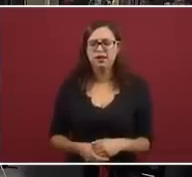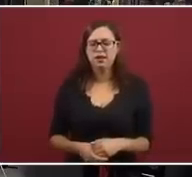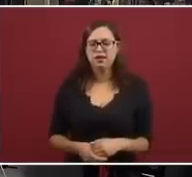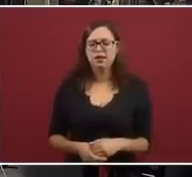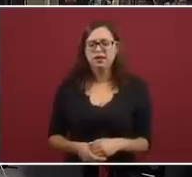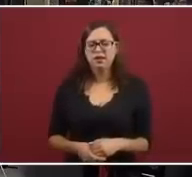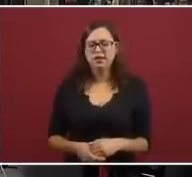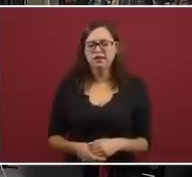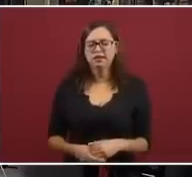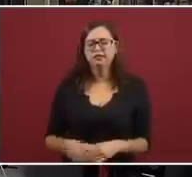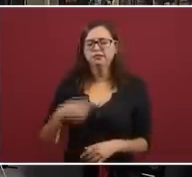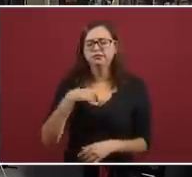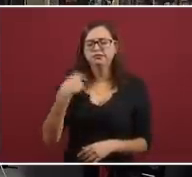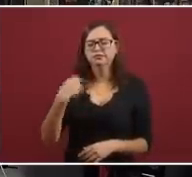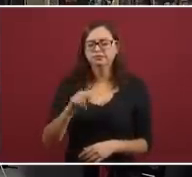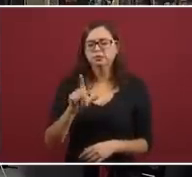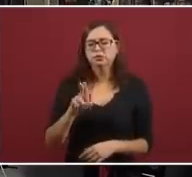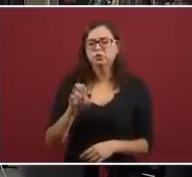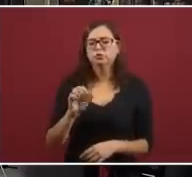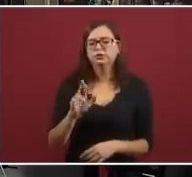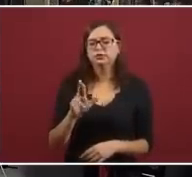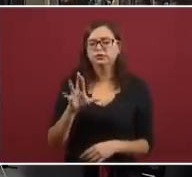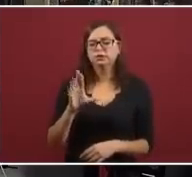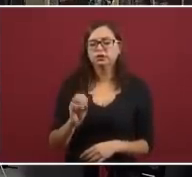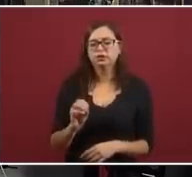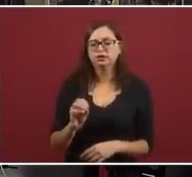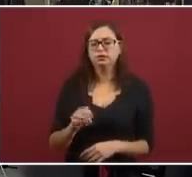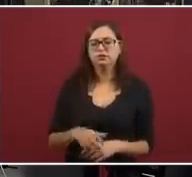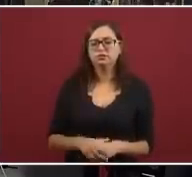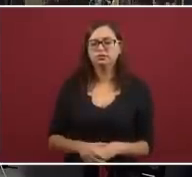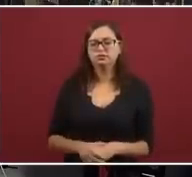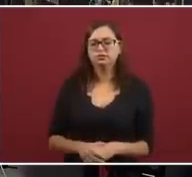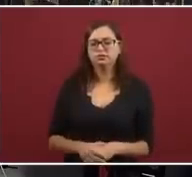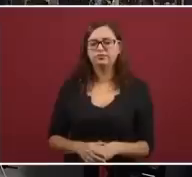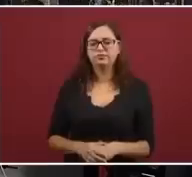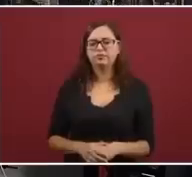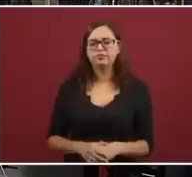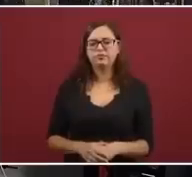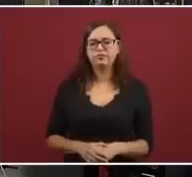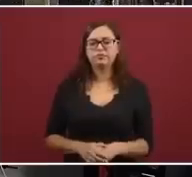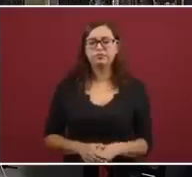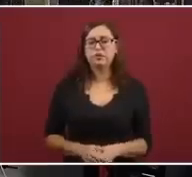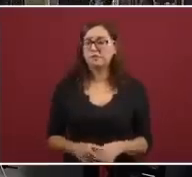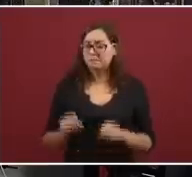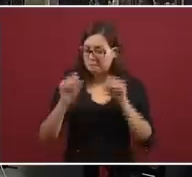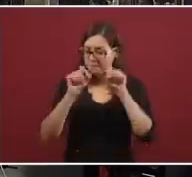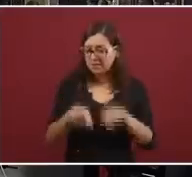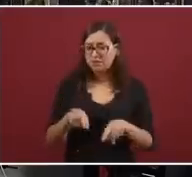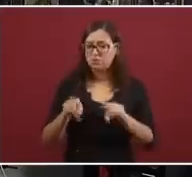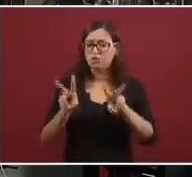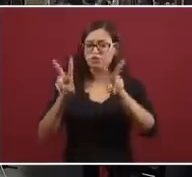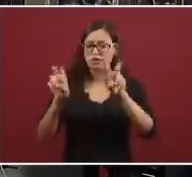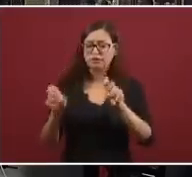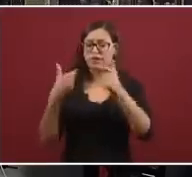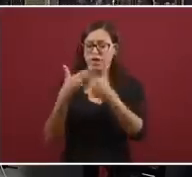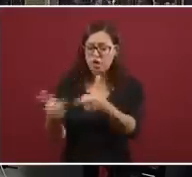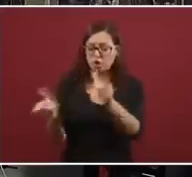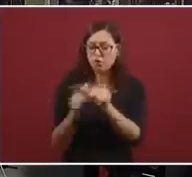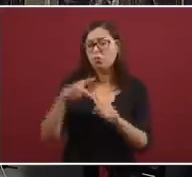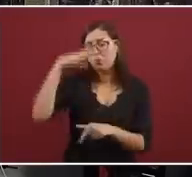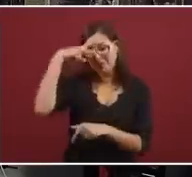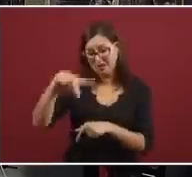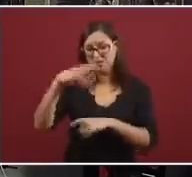Soy Cayetano Lucero, de VigiliaSonora.com, y hablando de Grupo México, señor. Haciendo un poco de historia,